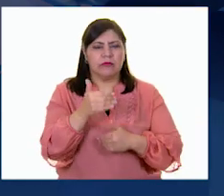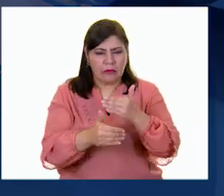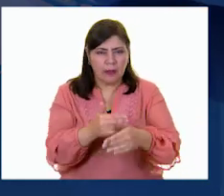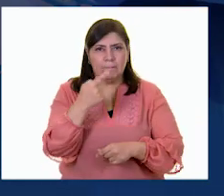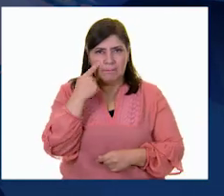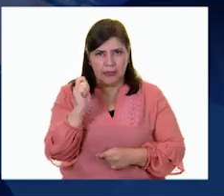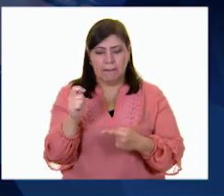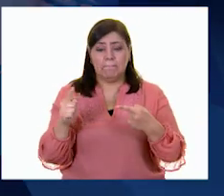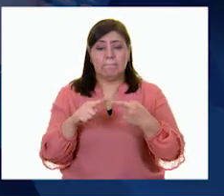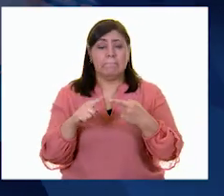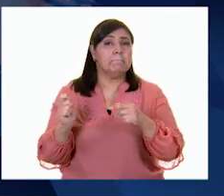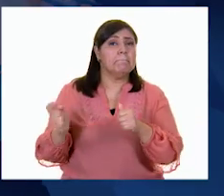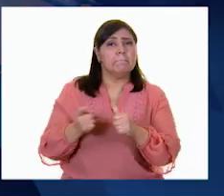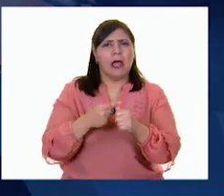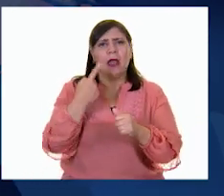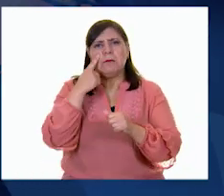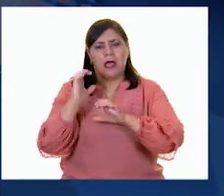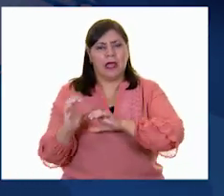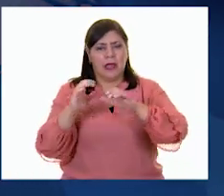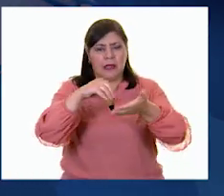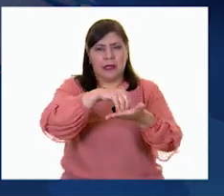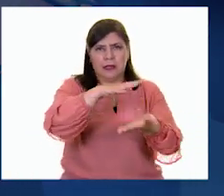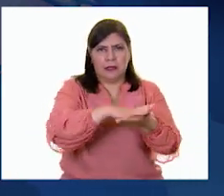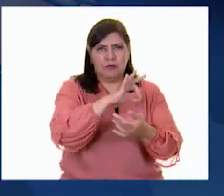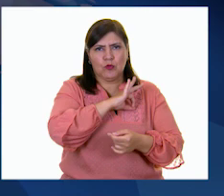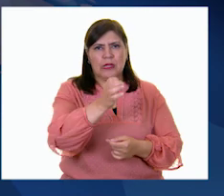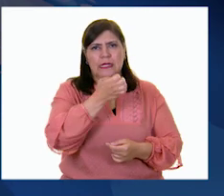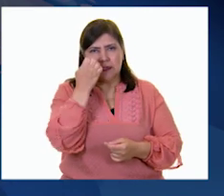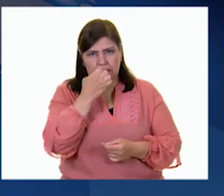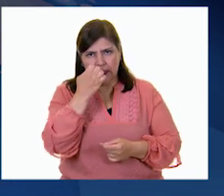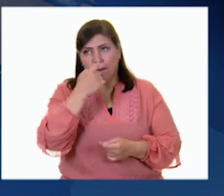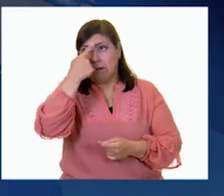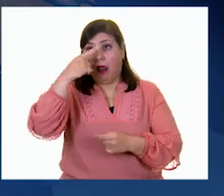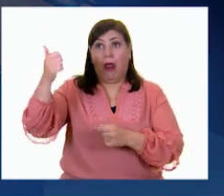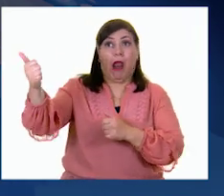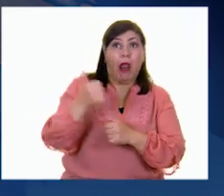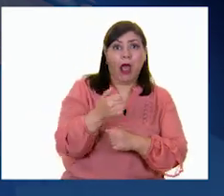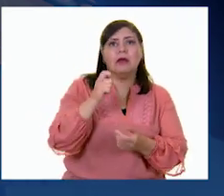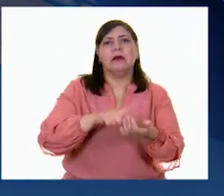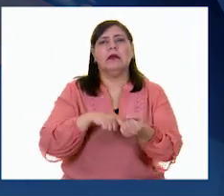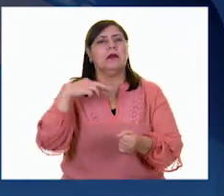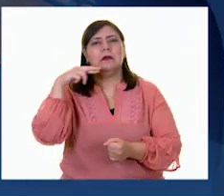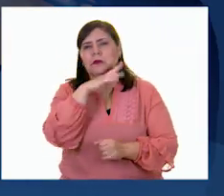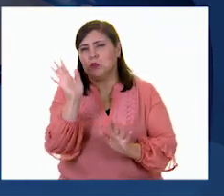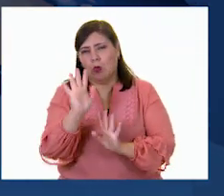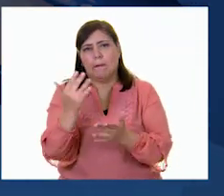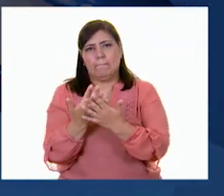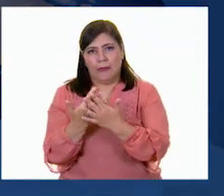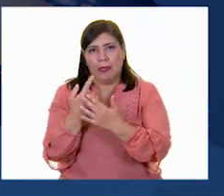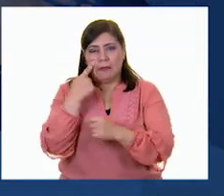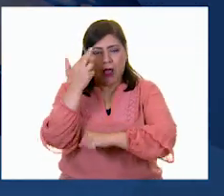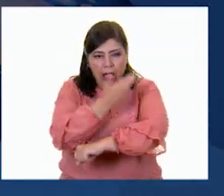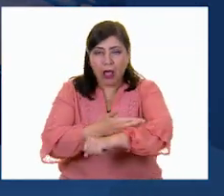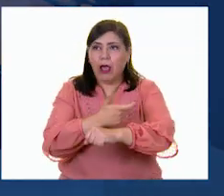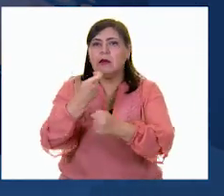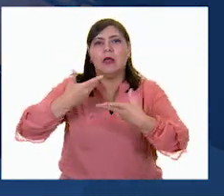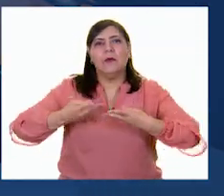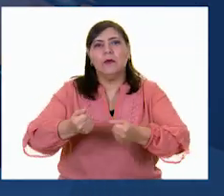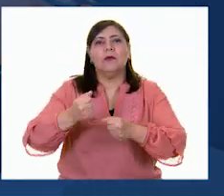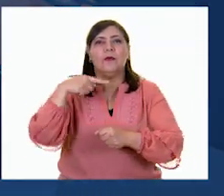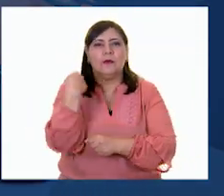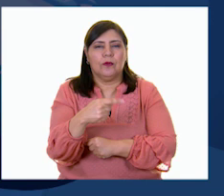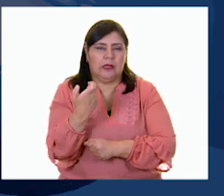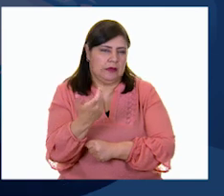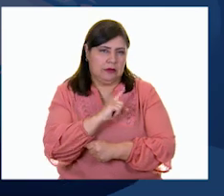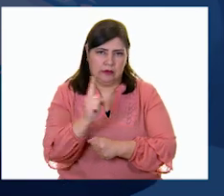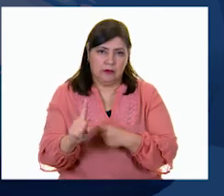El primero sería arreglarle la matrícula antes de que se ponga en viaje para evitar, si se presenta alguna seria dificultad, hacer gastos inútiles.